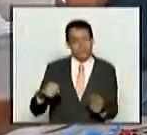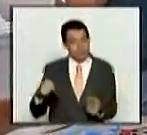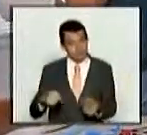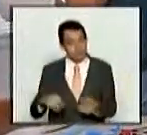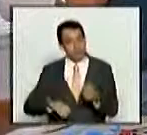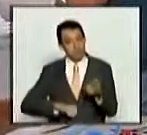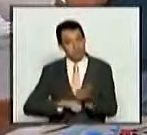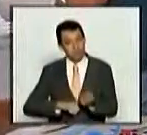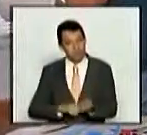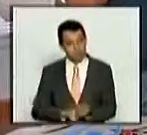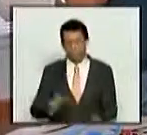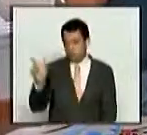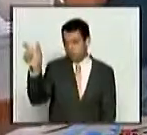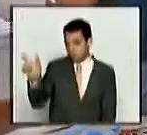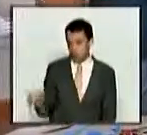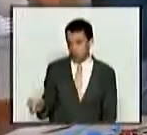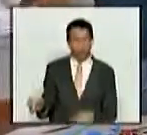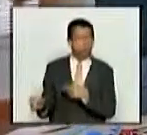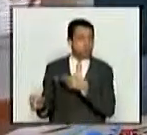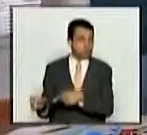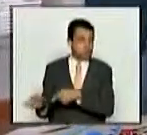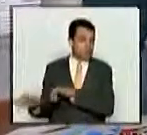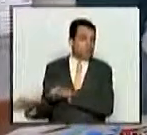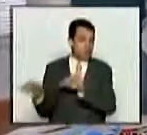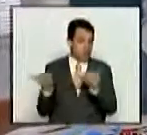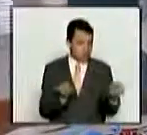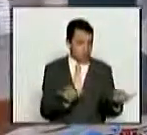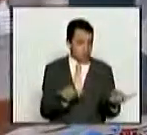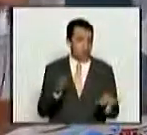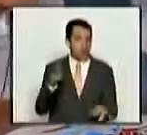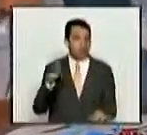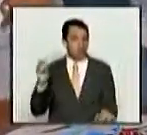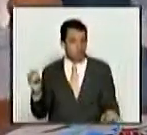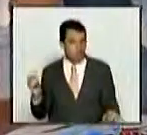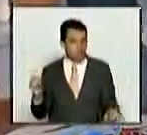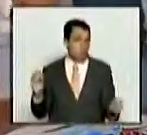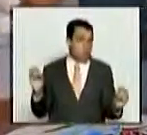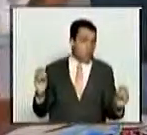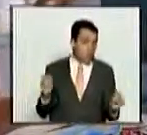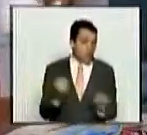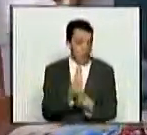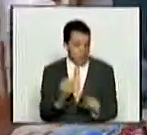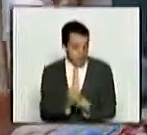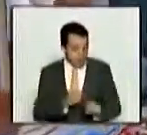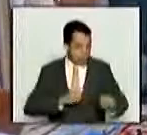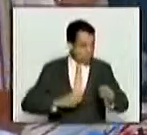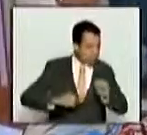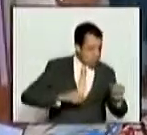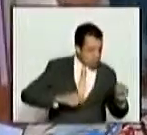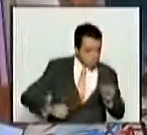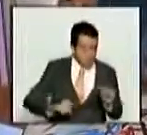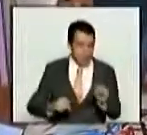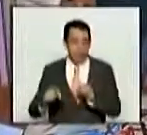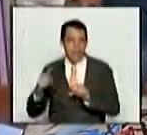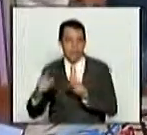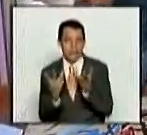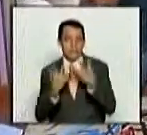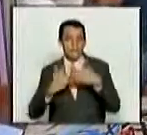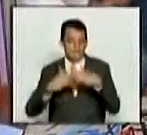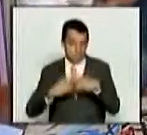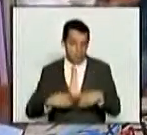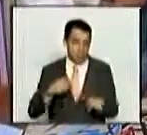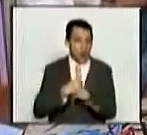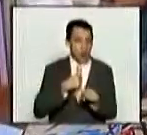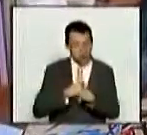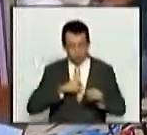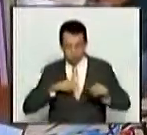Es una persona como muchos de ustedes, de sus esposos, que trabajan, que tienen que hacer esfuerzos, que tienen que responder en sus empresas y demás,